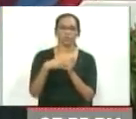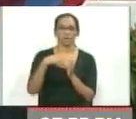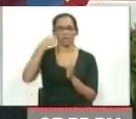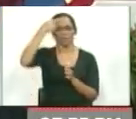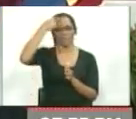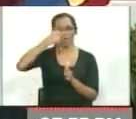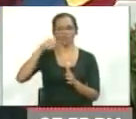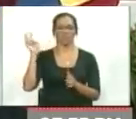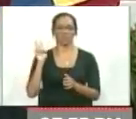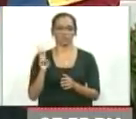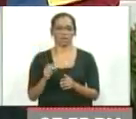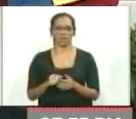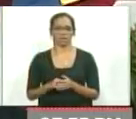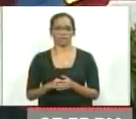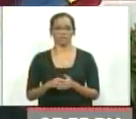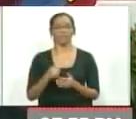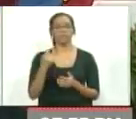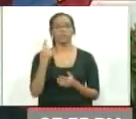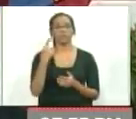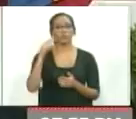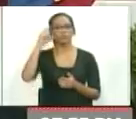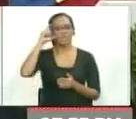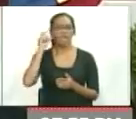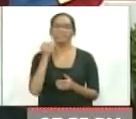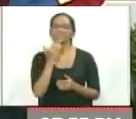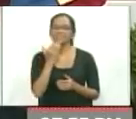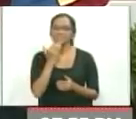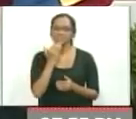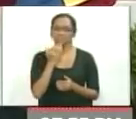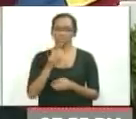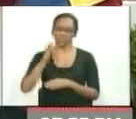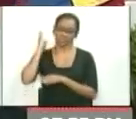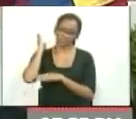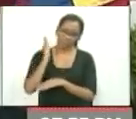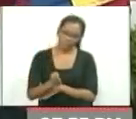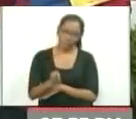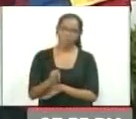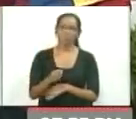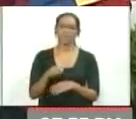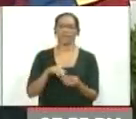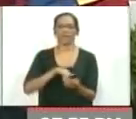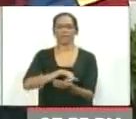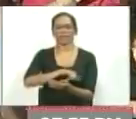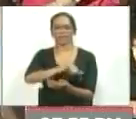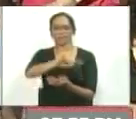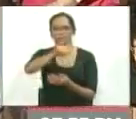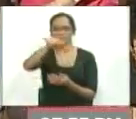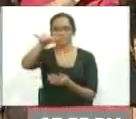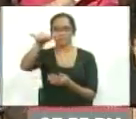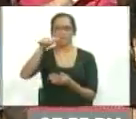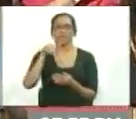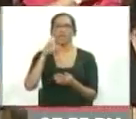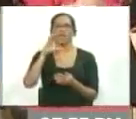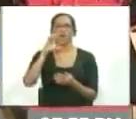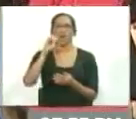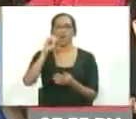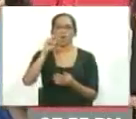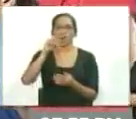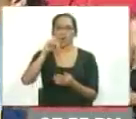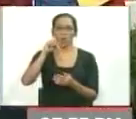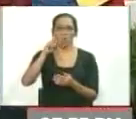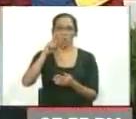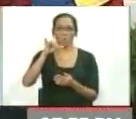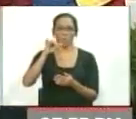hace unos días ellos sancionaron a la línea aérea venezolana Conviasa. Aquí está su presidente,